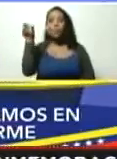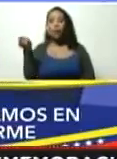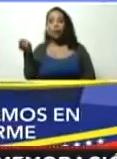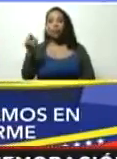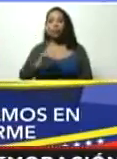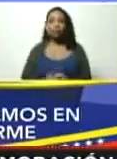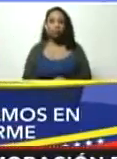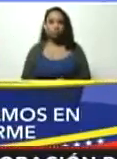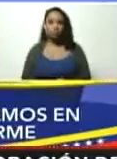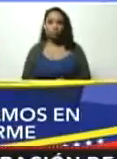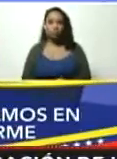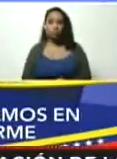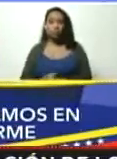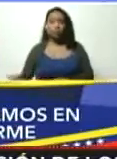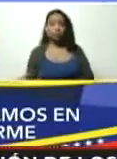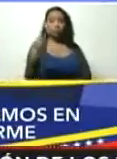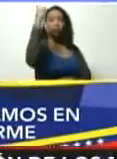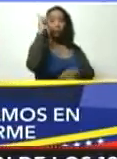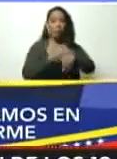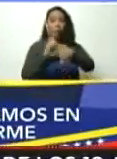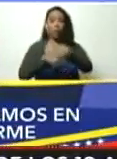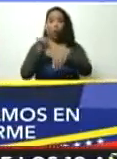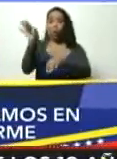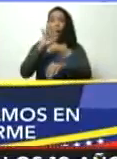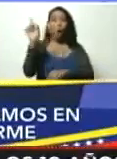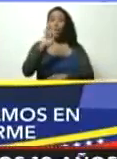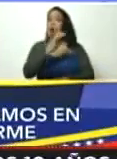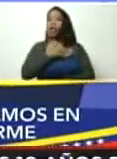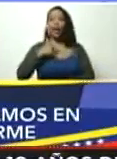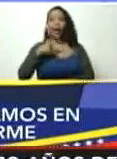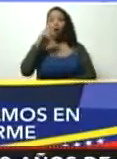Y desde el primer momento de la elección no le quieren reconocer el triunfo.